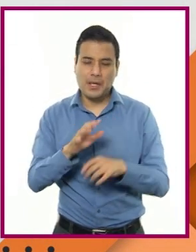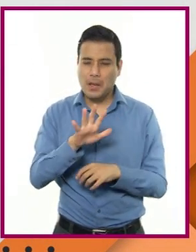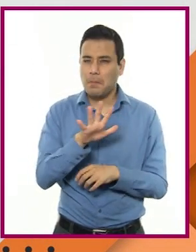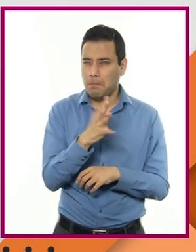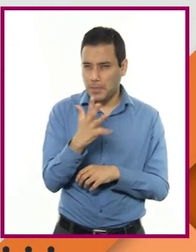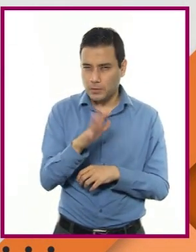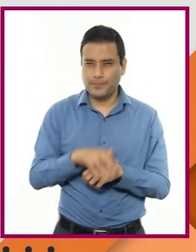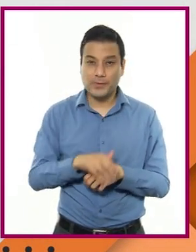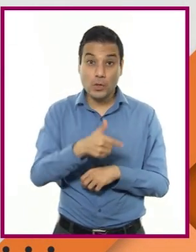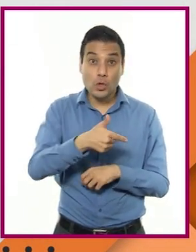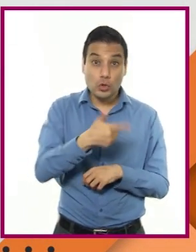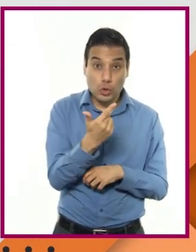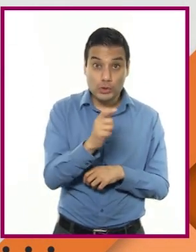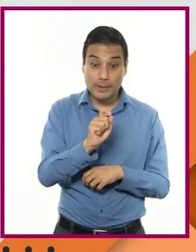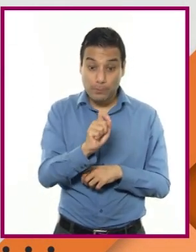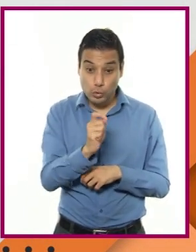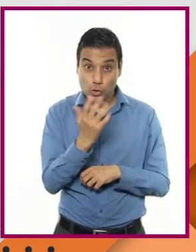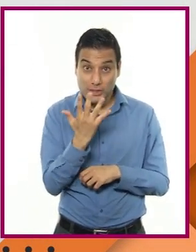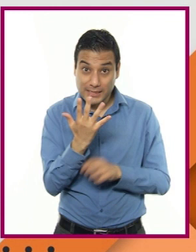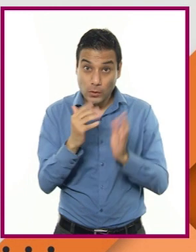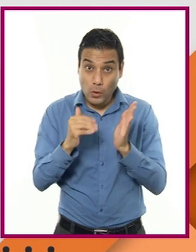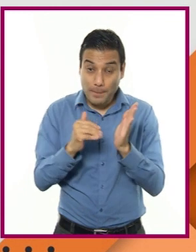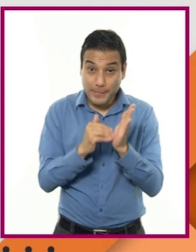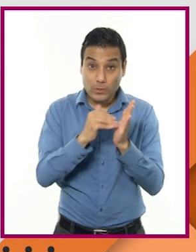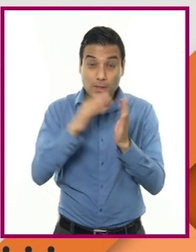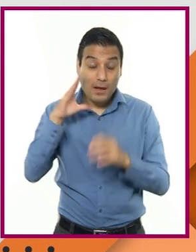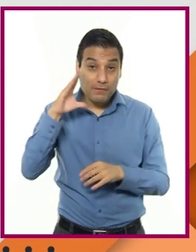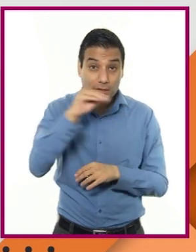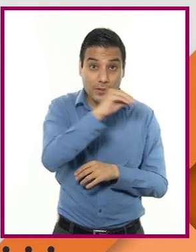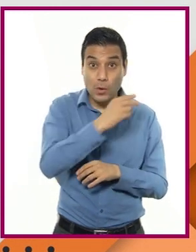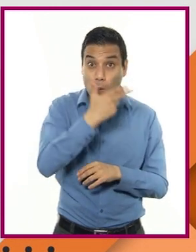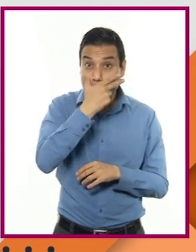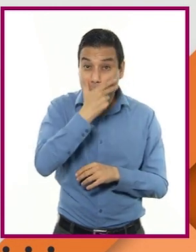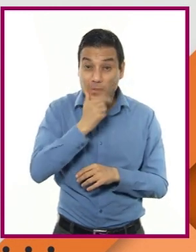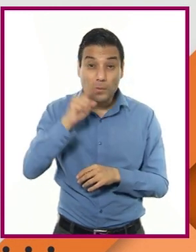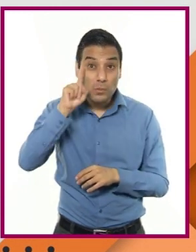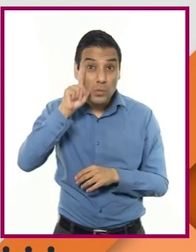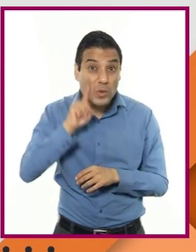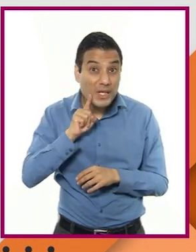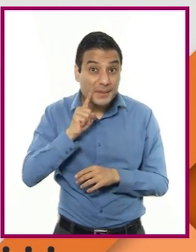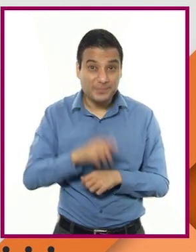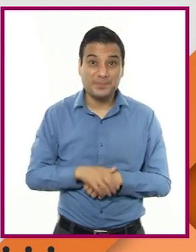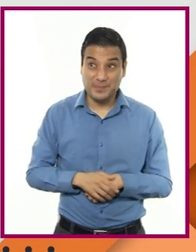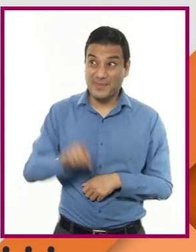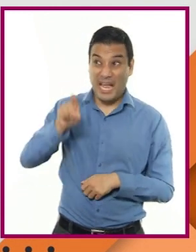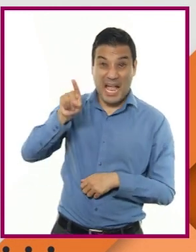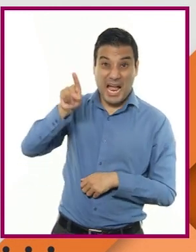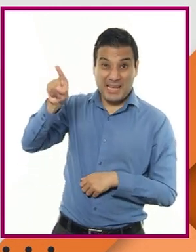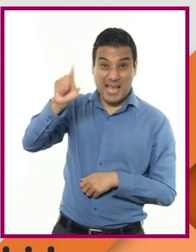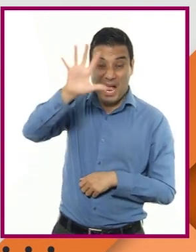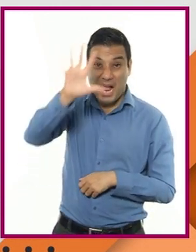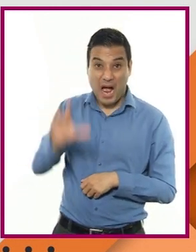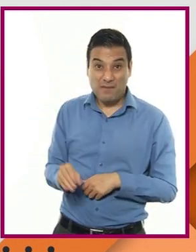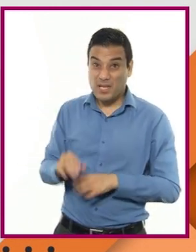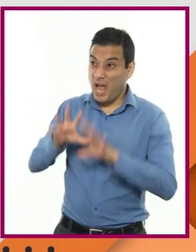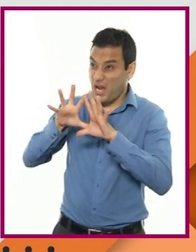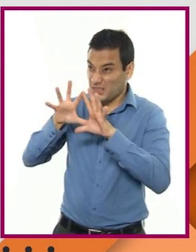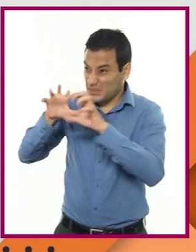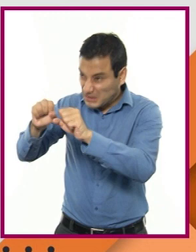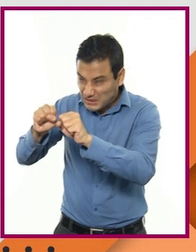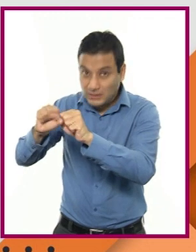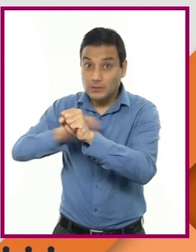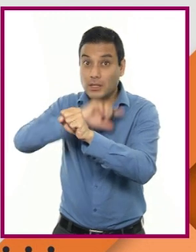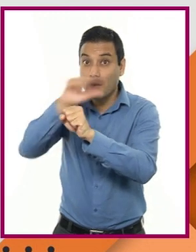de 12.5 millones de africanos y africanas fueron sacados a la fuerza de sus tierras de origen y llevados